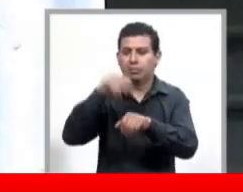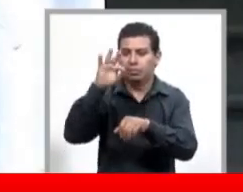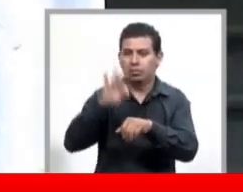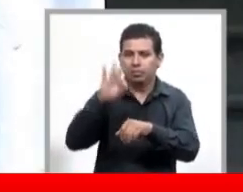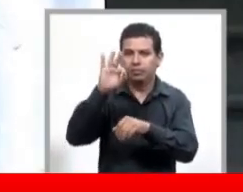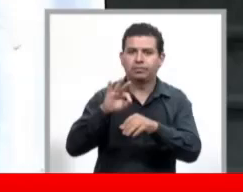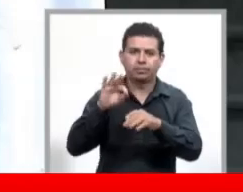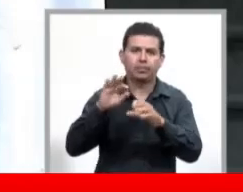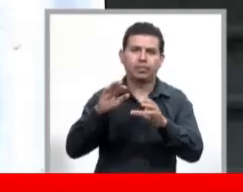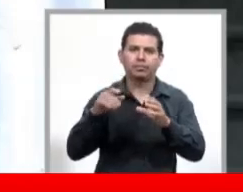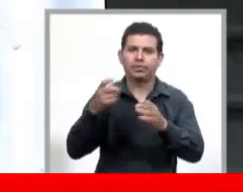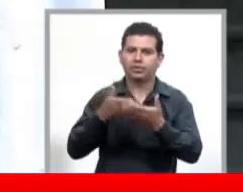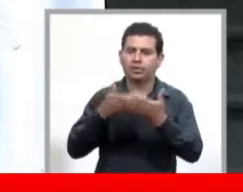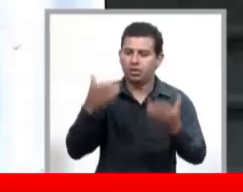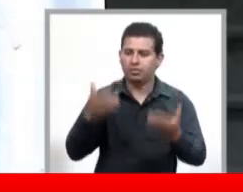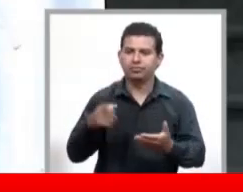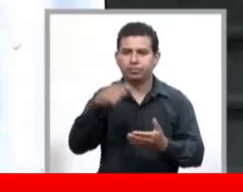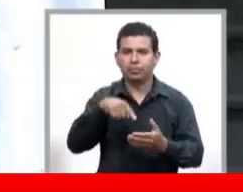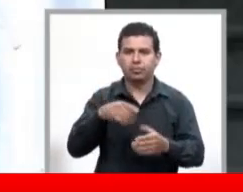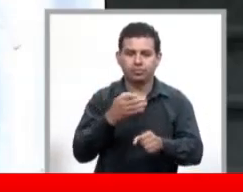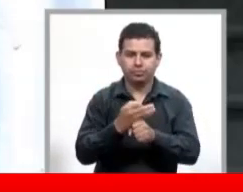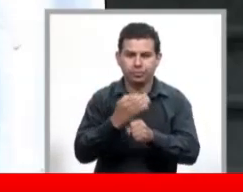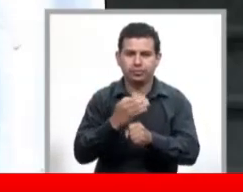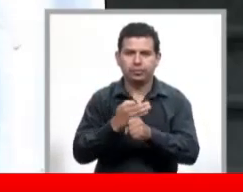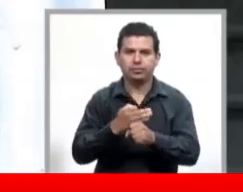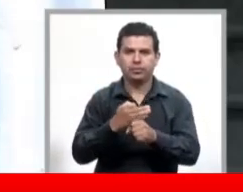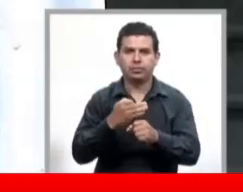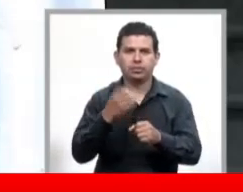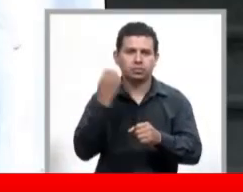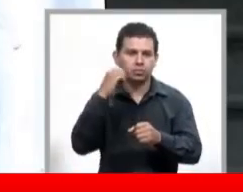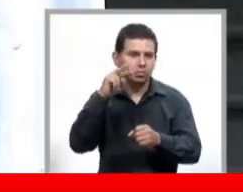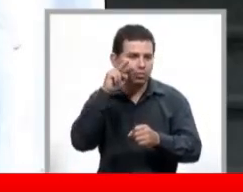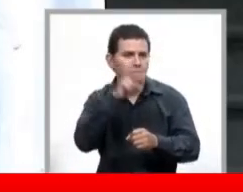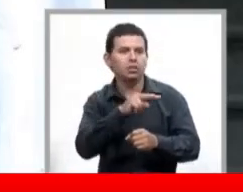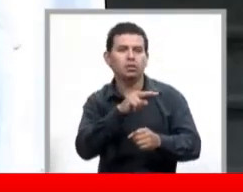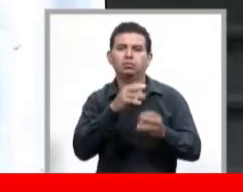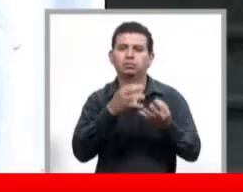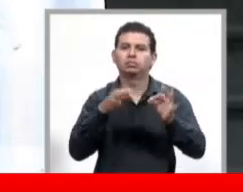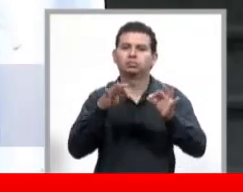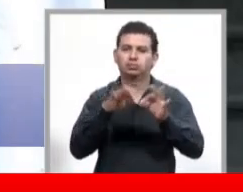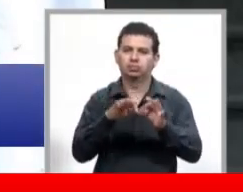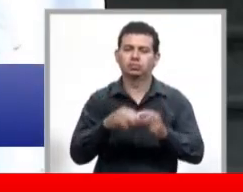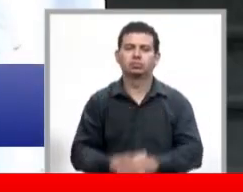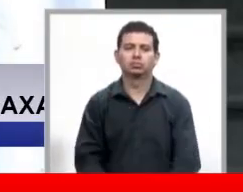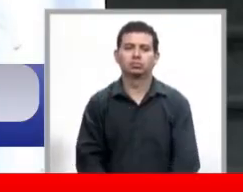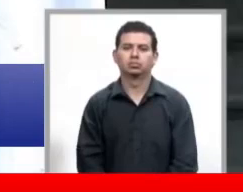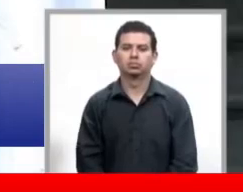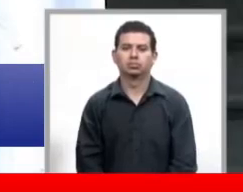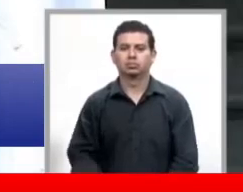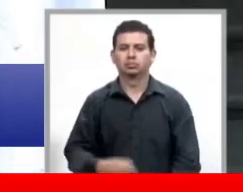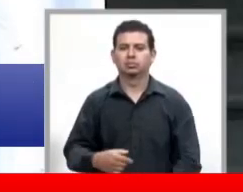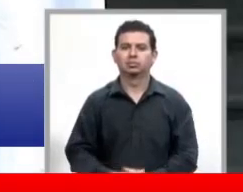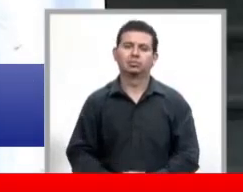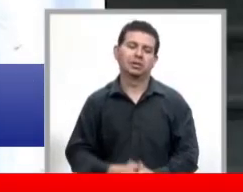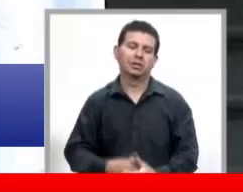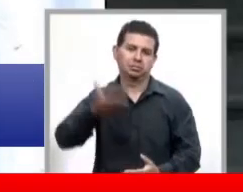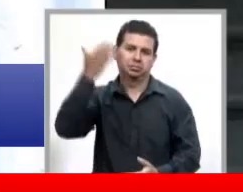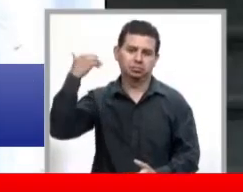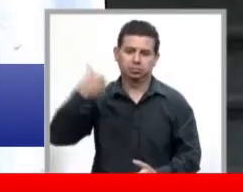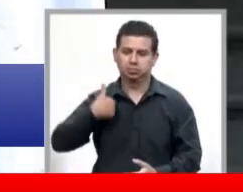porcentajes que hoy estamos teniendo. Hoy el caso Oaxaca, como lo dije en mi mensaje